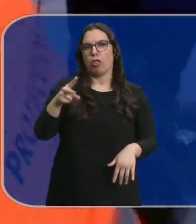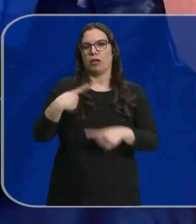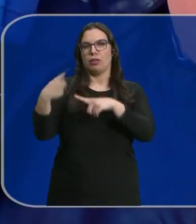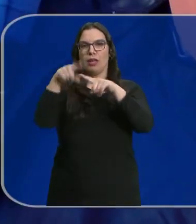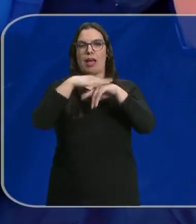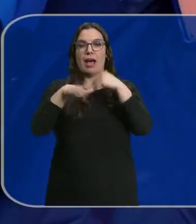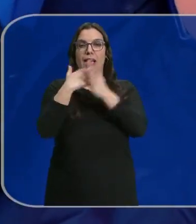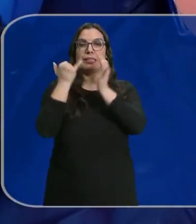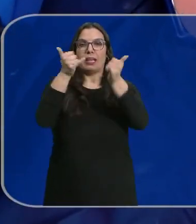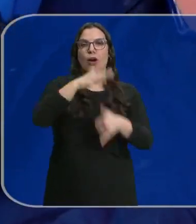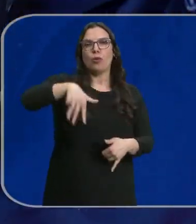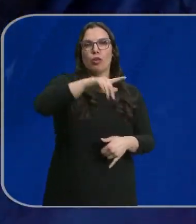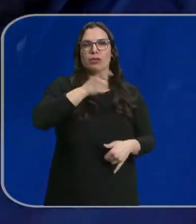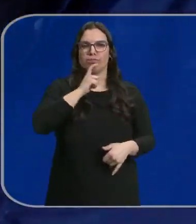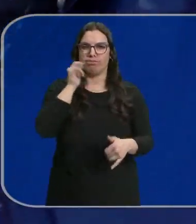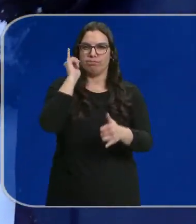Urbión.